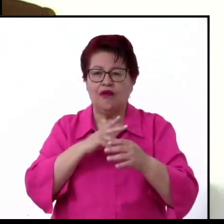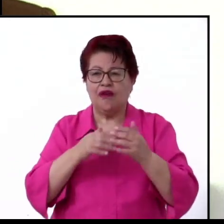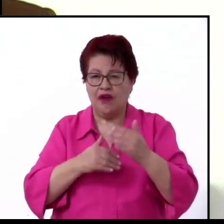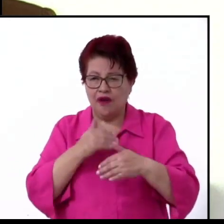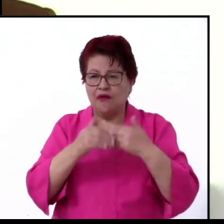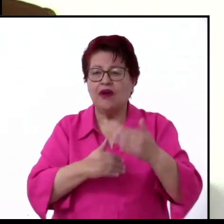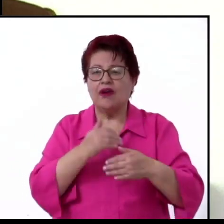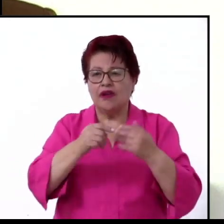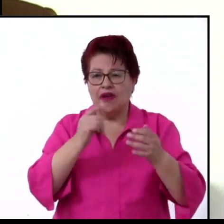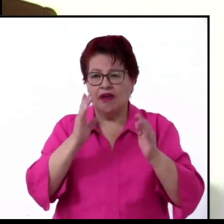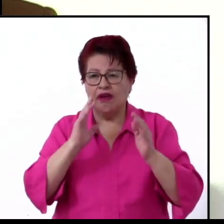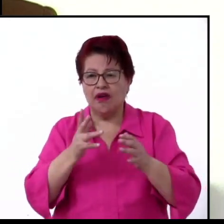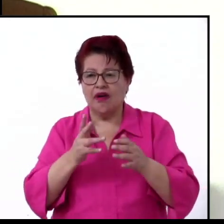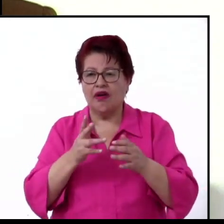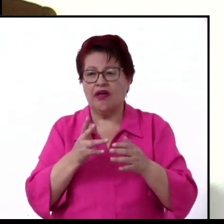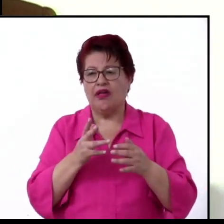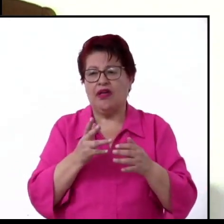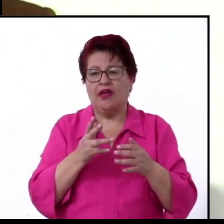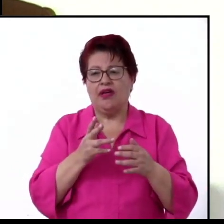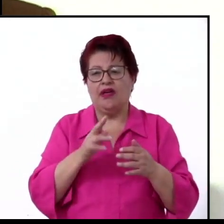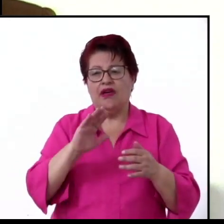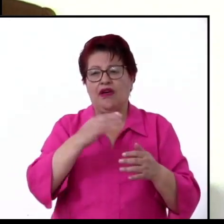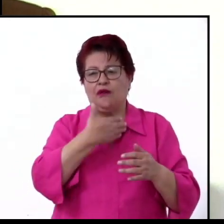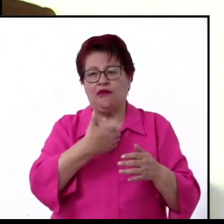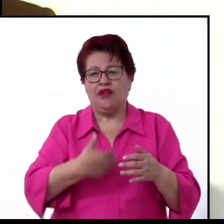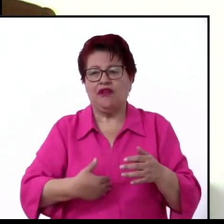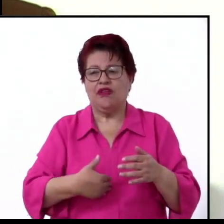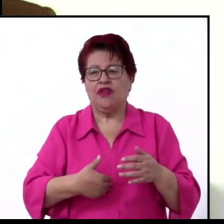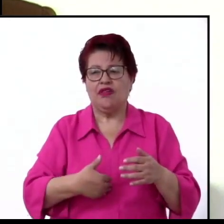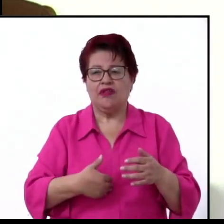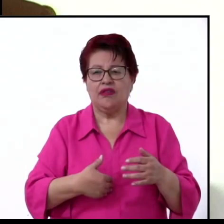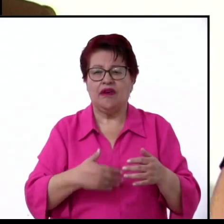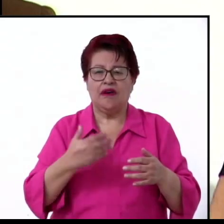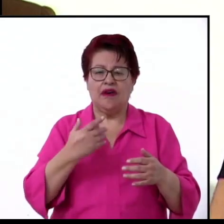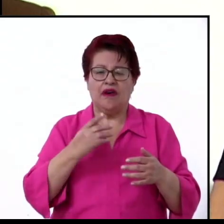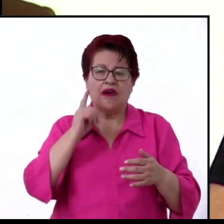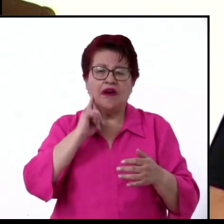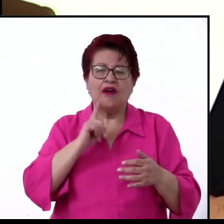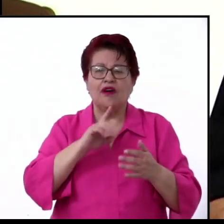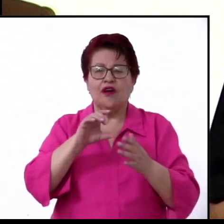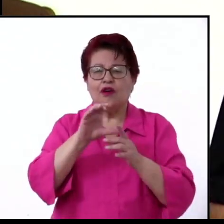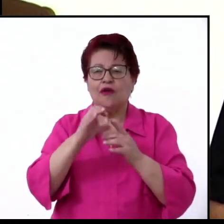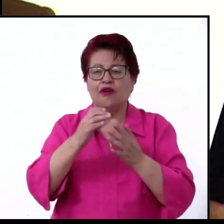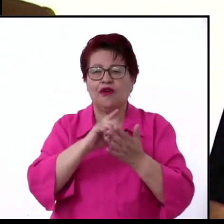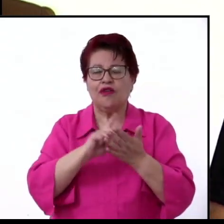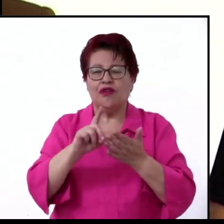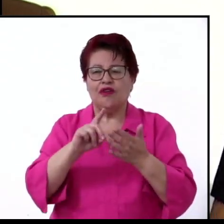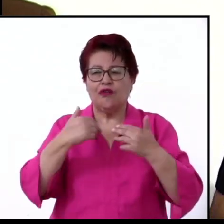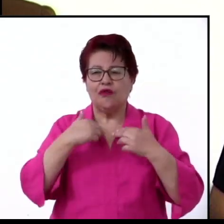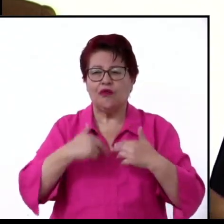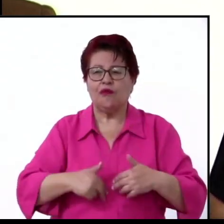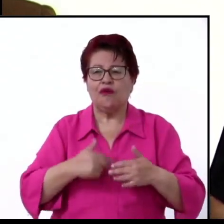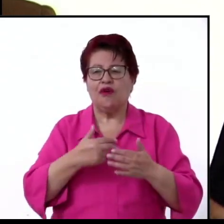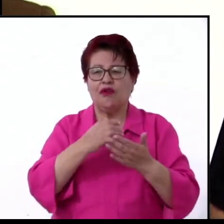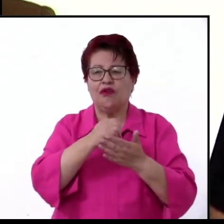marcha de la mano también de la presidenta de la Comisión de Derechos Humanos de la Ciudad de